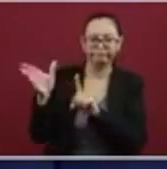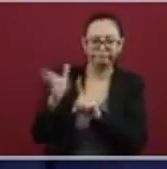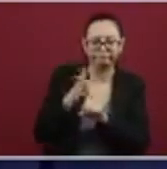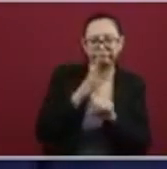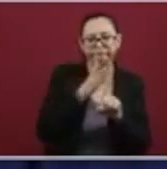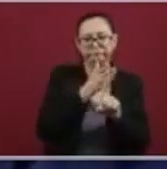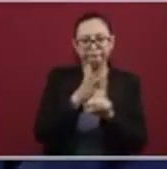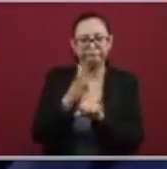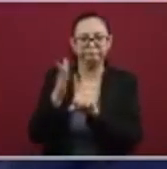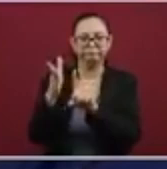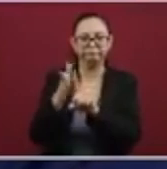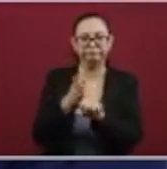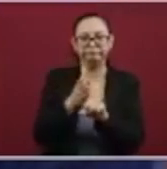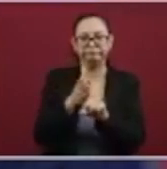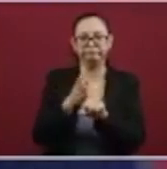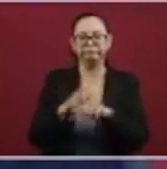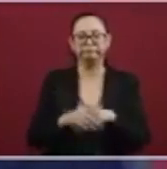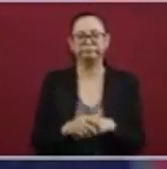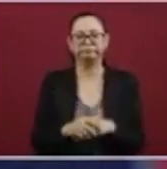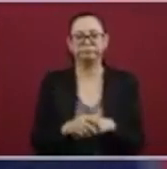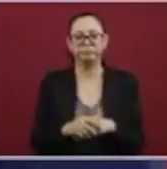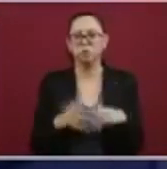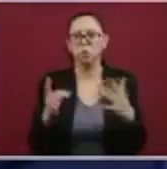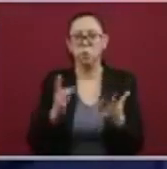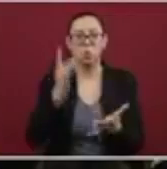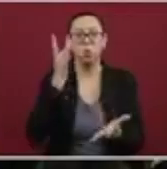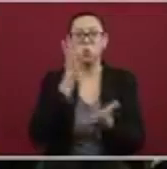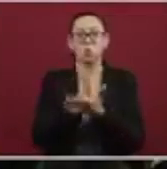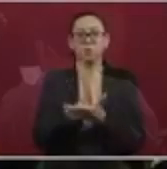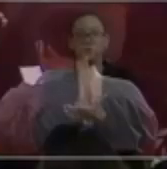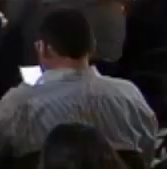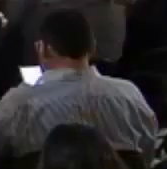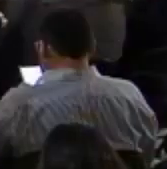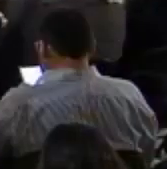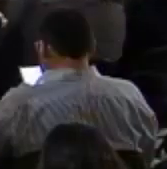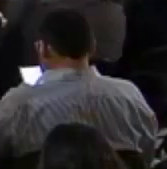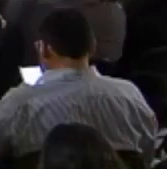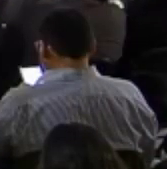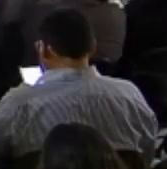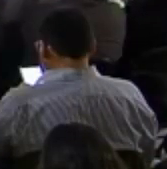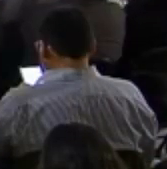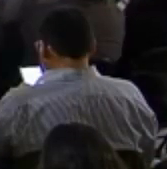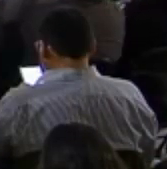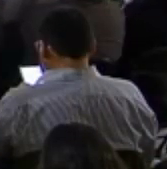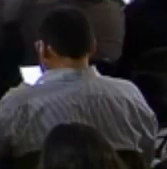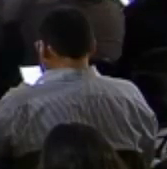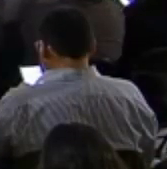No solo es enseñarles el oficio, la profesión, sino